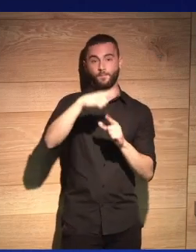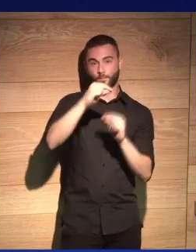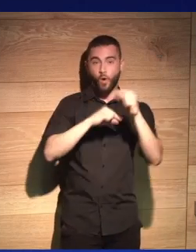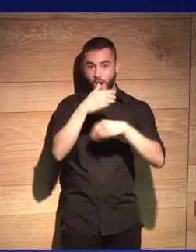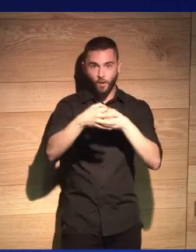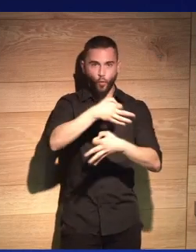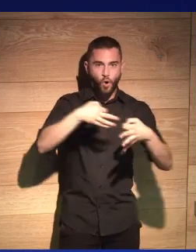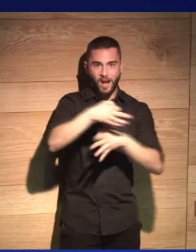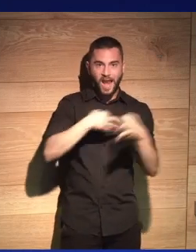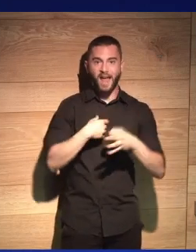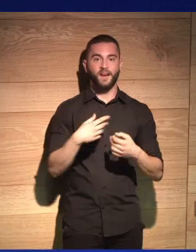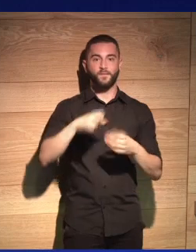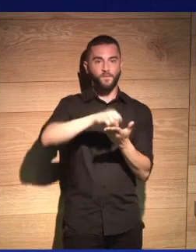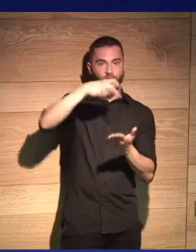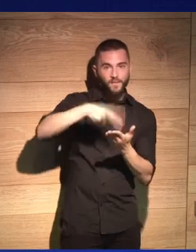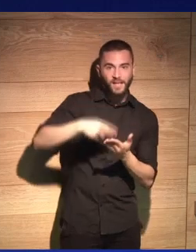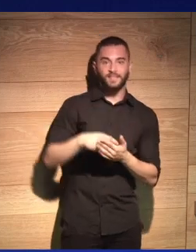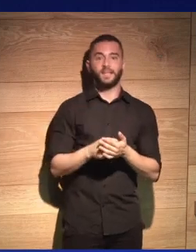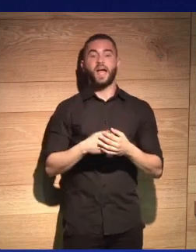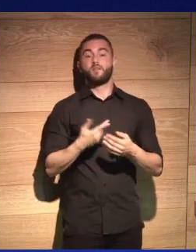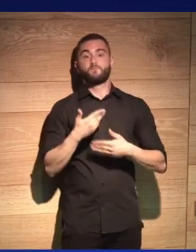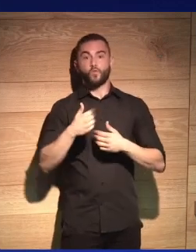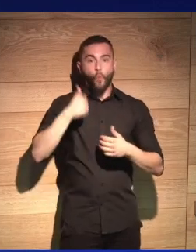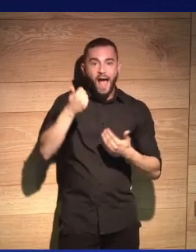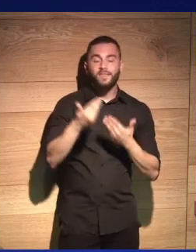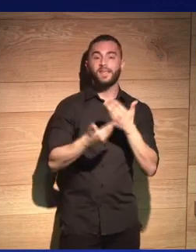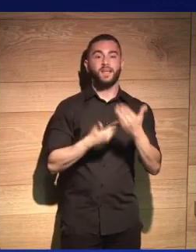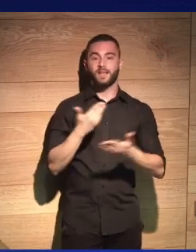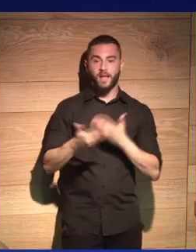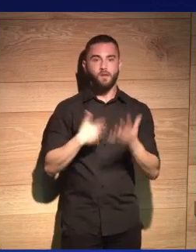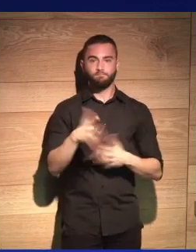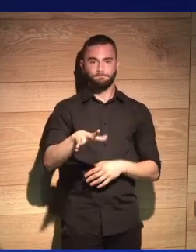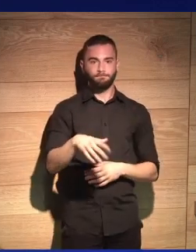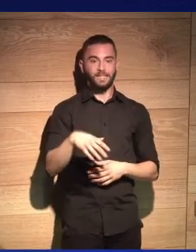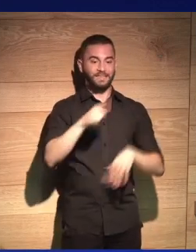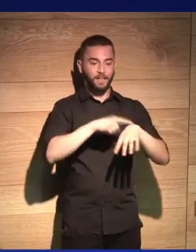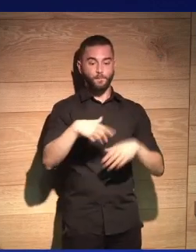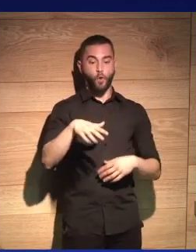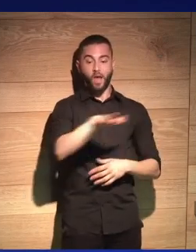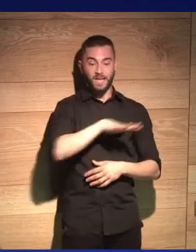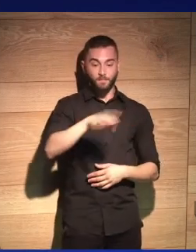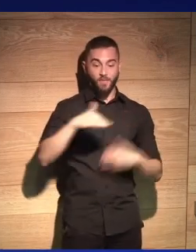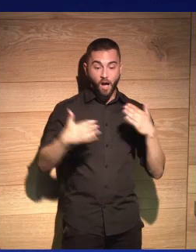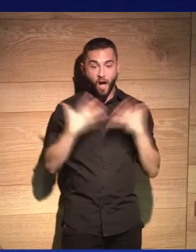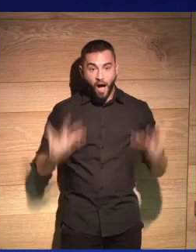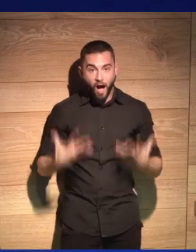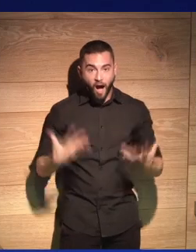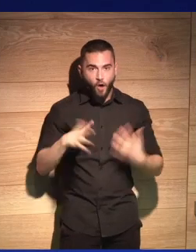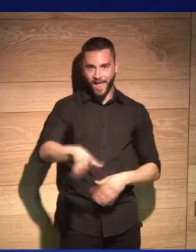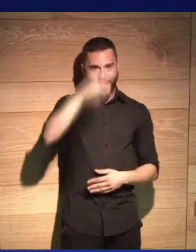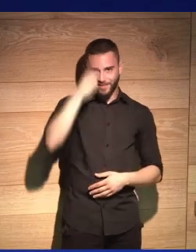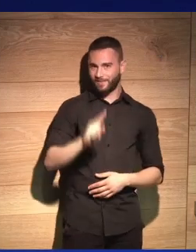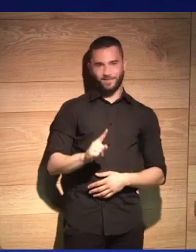luego. No hemos entendido cómo es que existe el tiempo y el espacio en nuestros días, cómo los